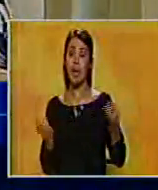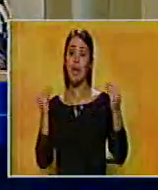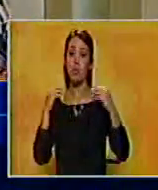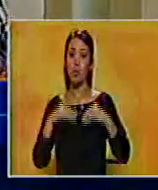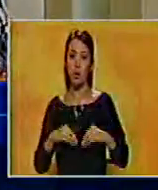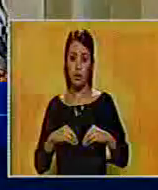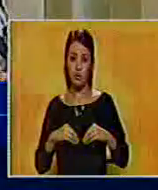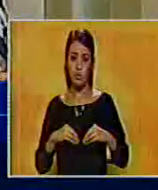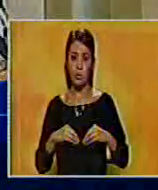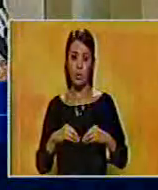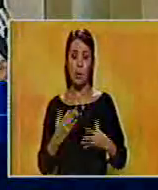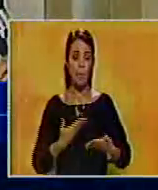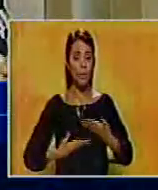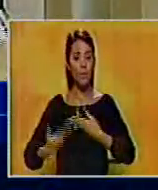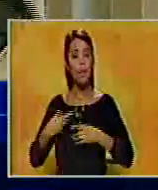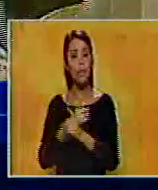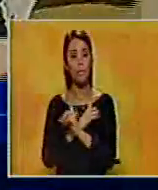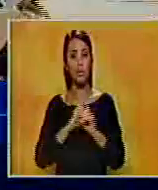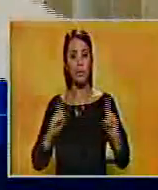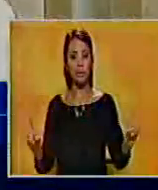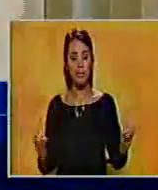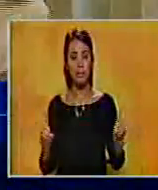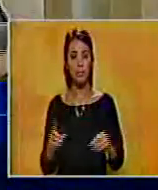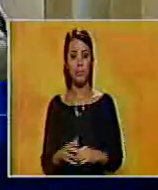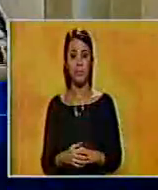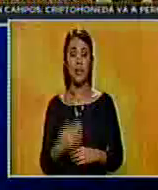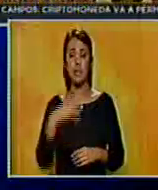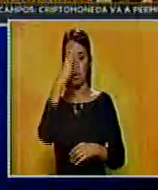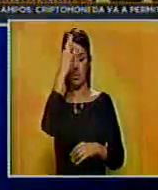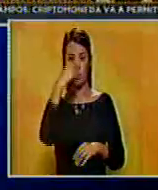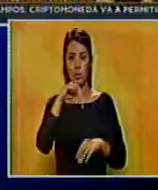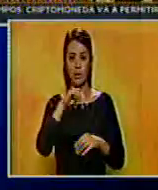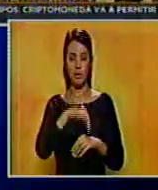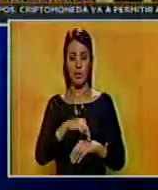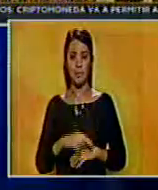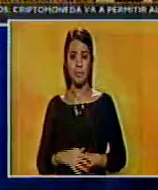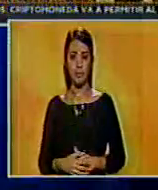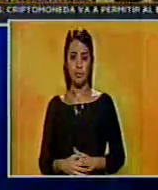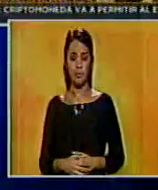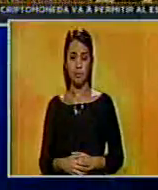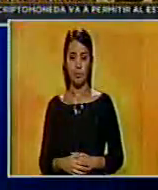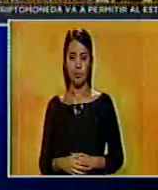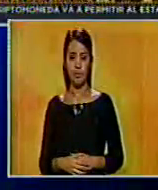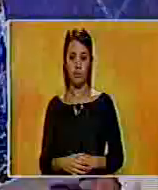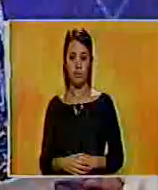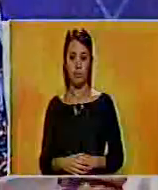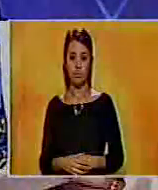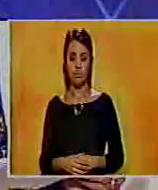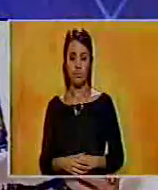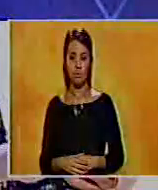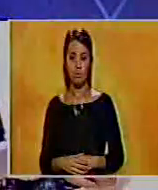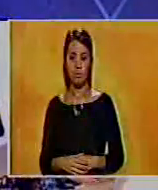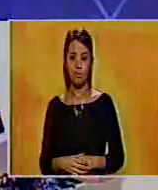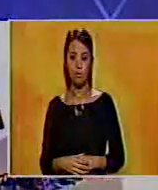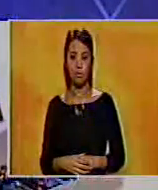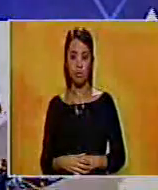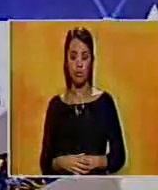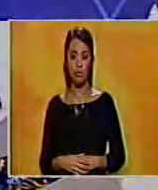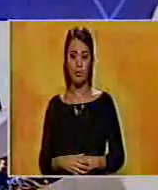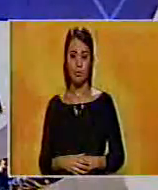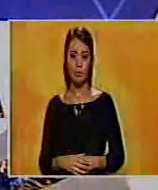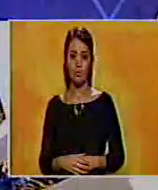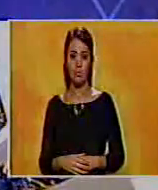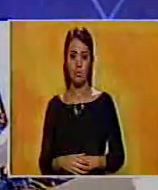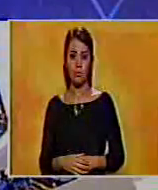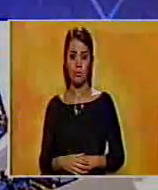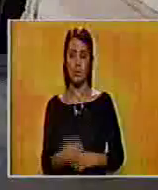acuerdo para la convivencia democrática y que el Consejo Nacional Vamos a resumir lo que acaba de decir la presidenta del máximo